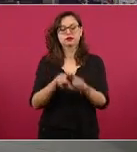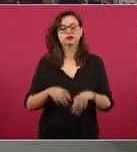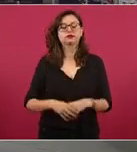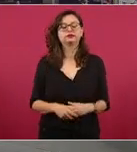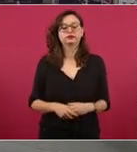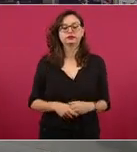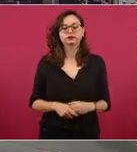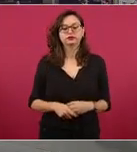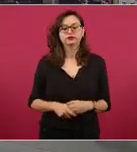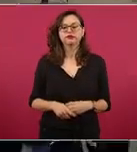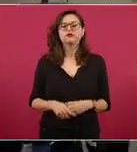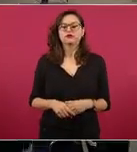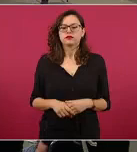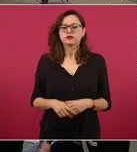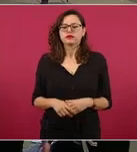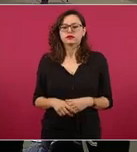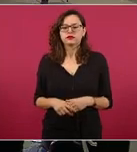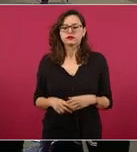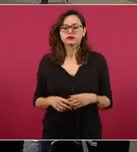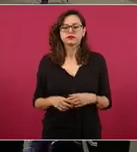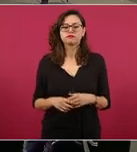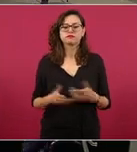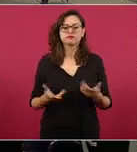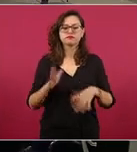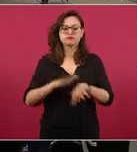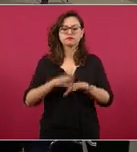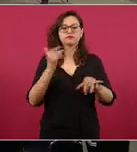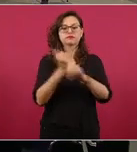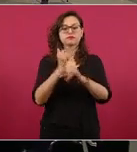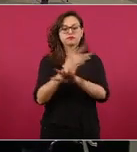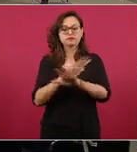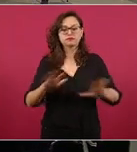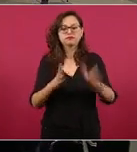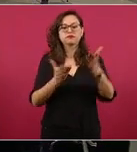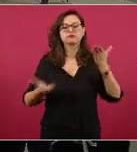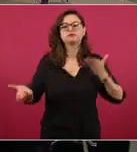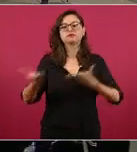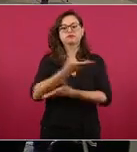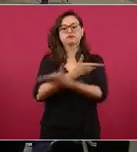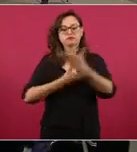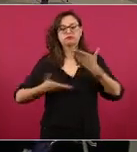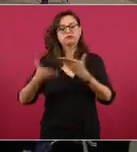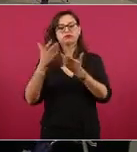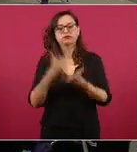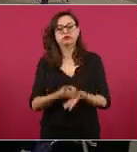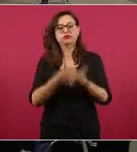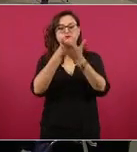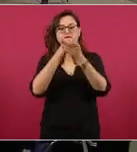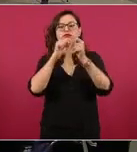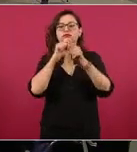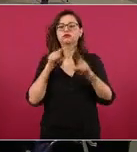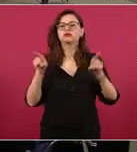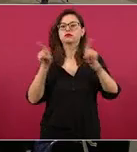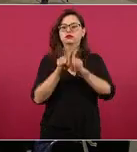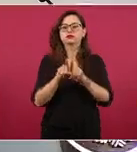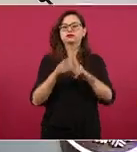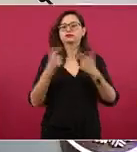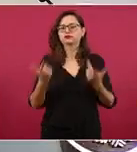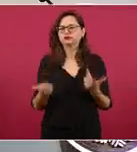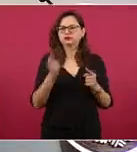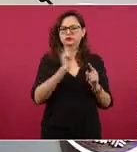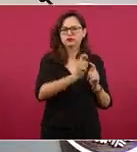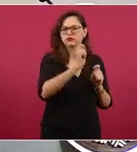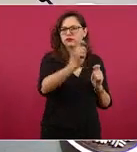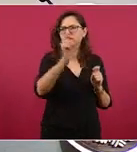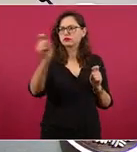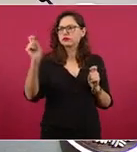También se ha fortalecido mucho el intercambio de información, que eso nos permite también tener mucho conocimiento sobre las